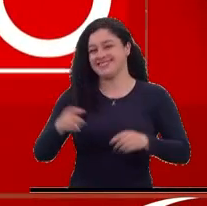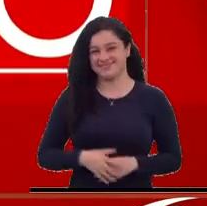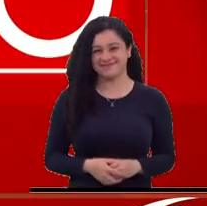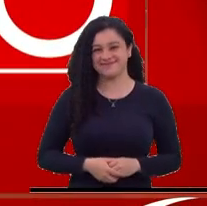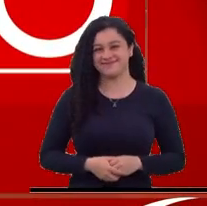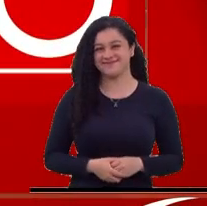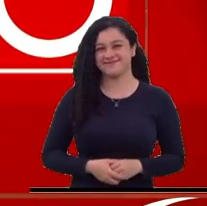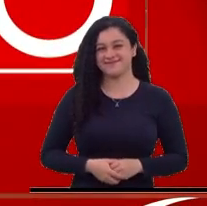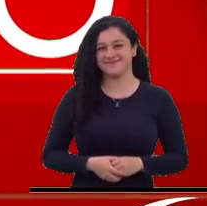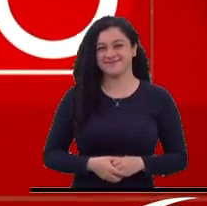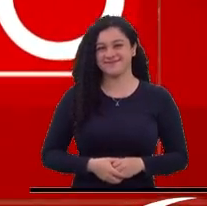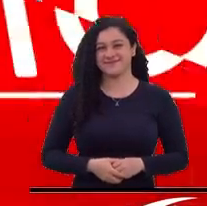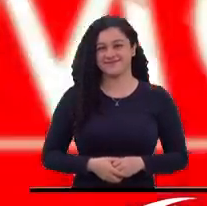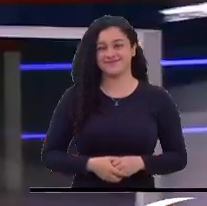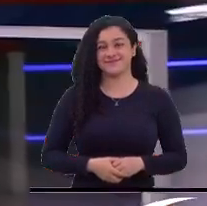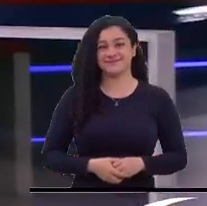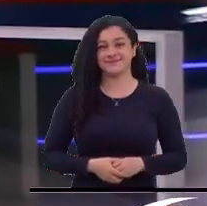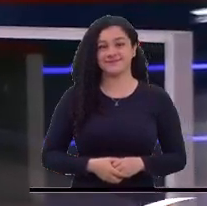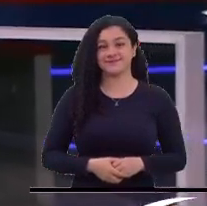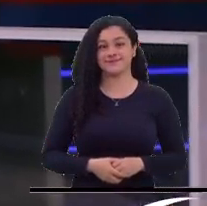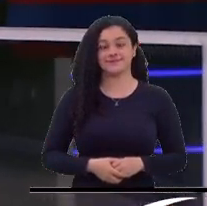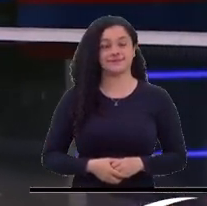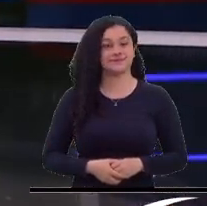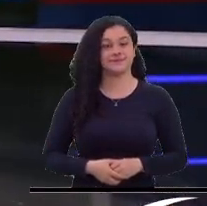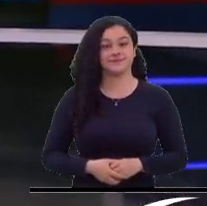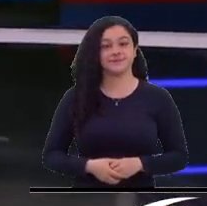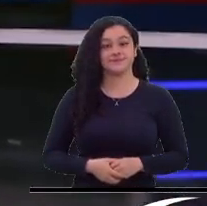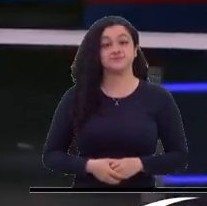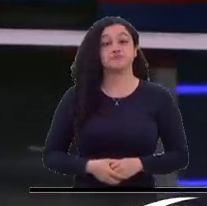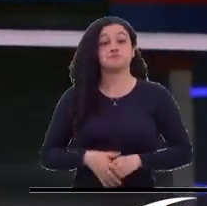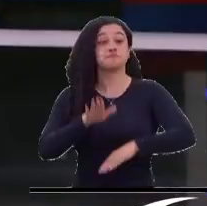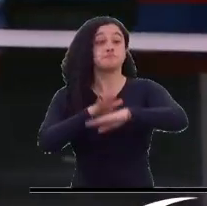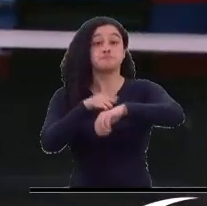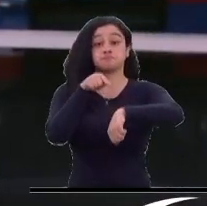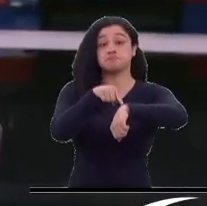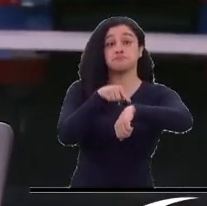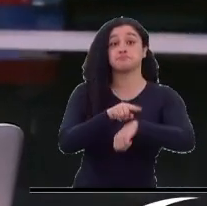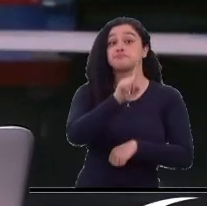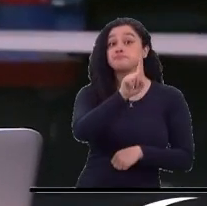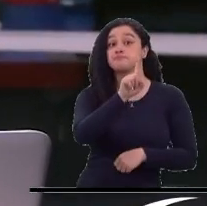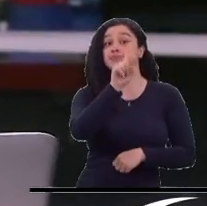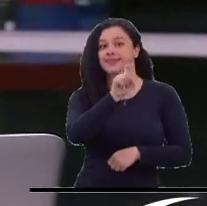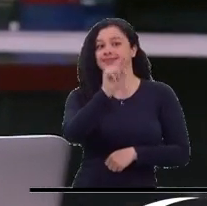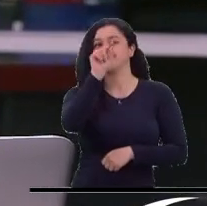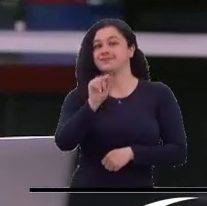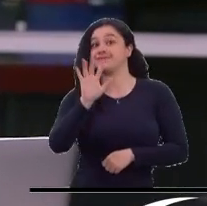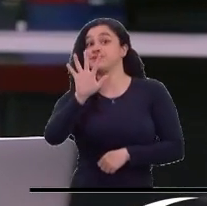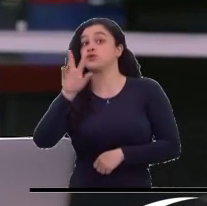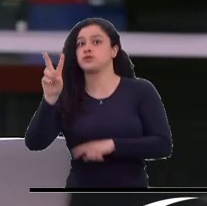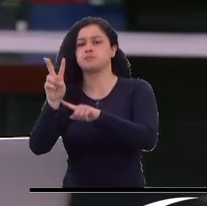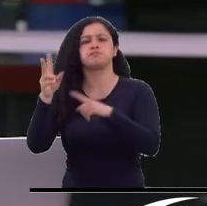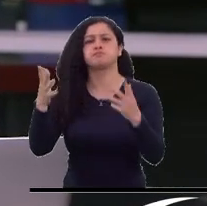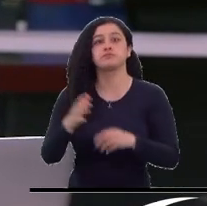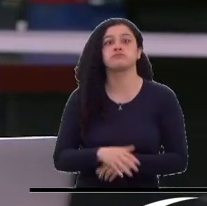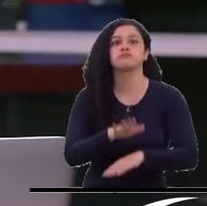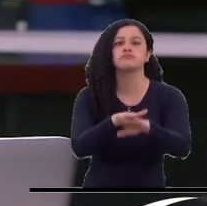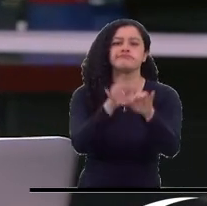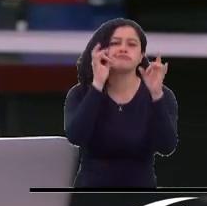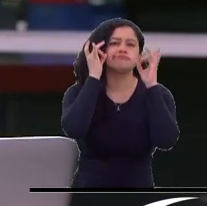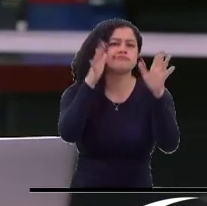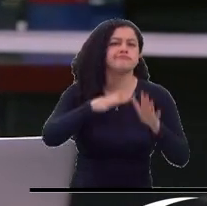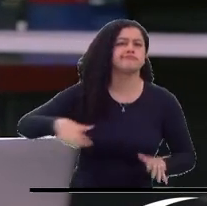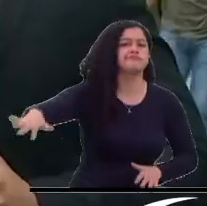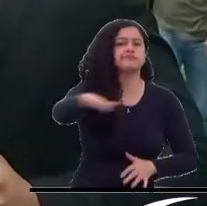Lo último en Noticias Caracol. 6:52, mucha atención porque un grave accidente de tránsito se registró esta madrugada en